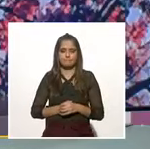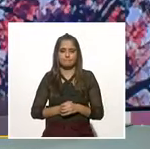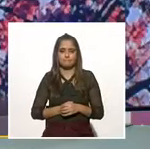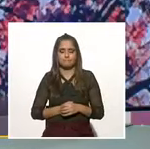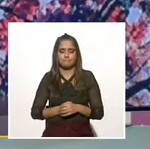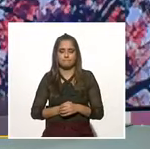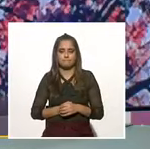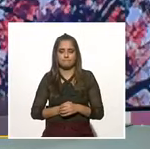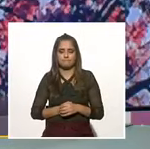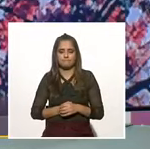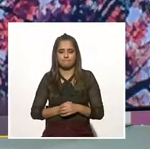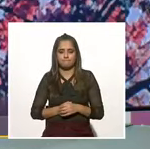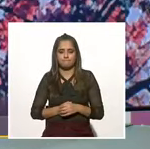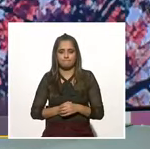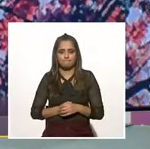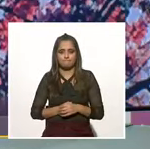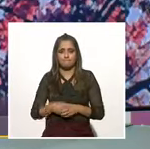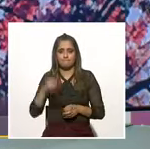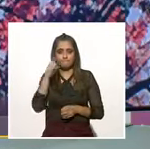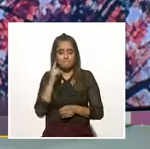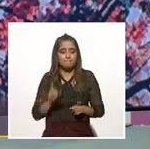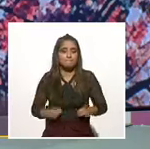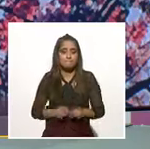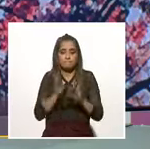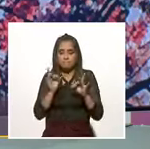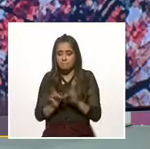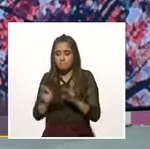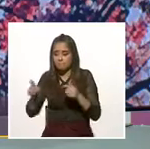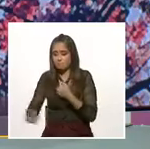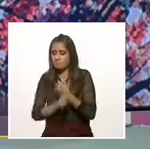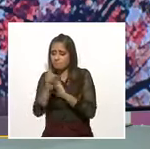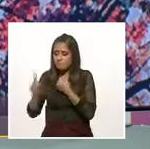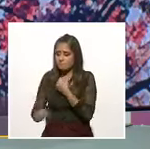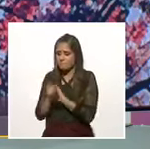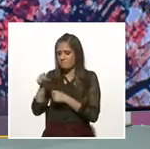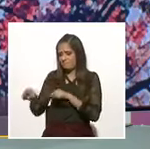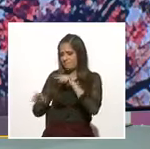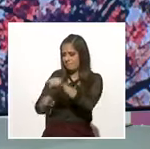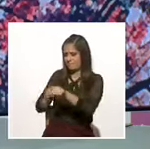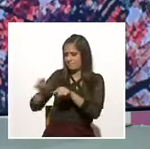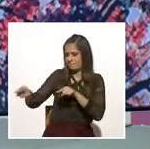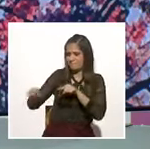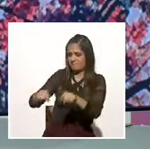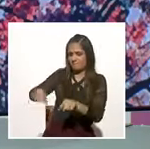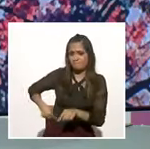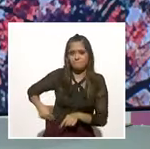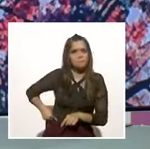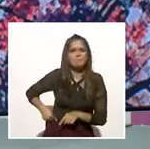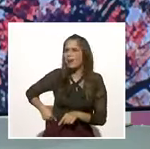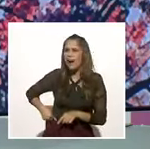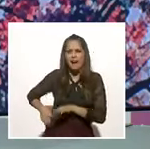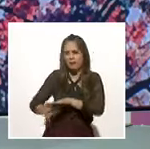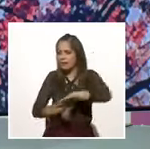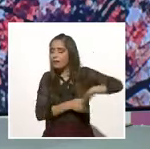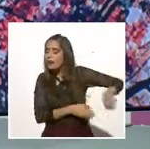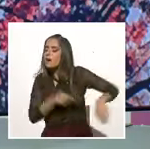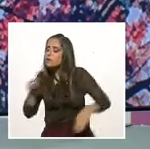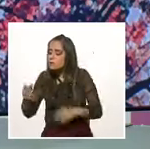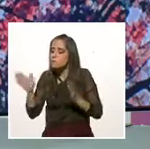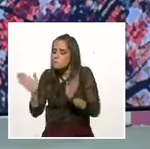de apuntar hacia las debilidades de una comunidad, le gusta potenciar las fortalezas de una comunidad.